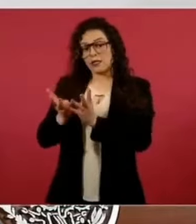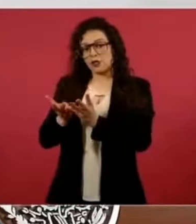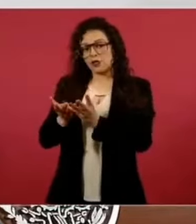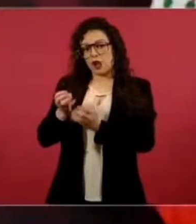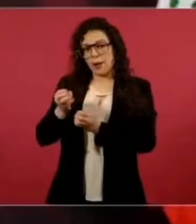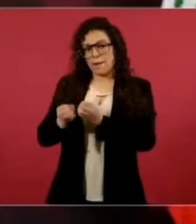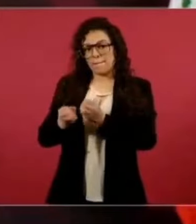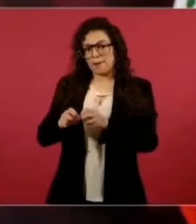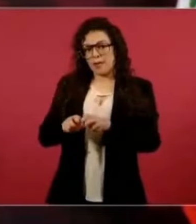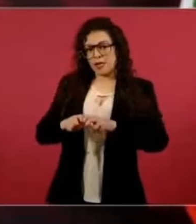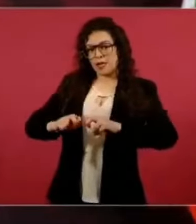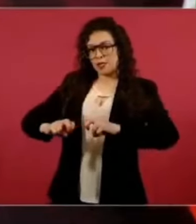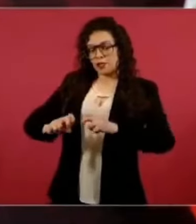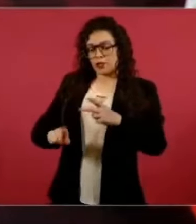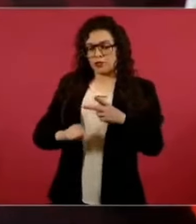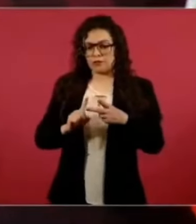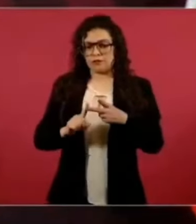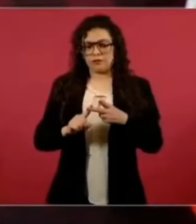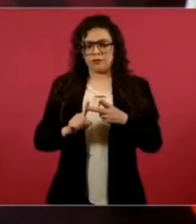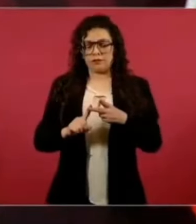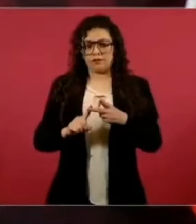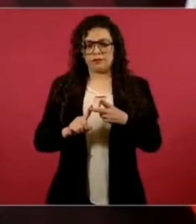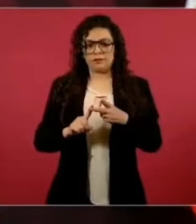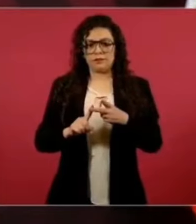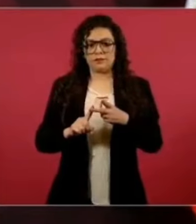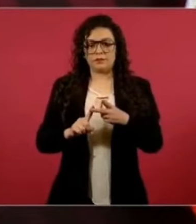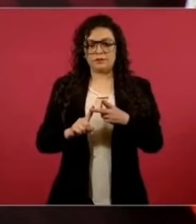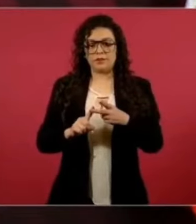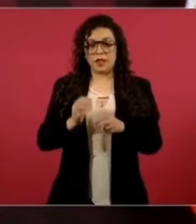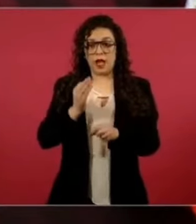es el consejero ahora en el poder